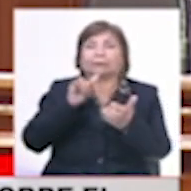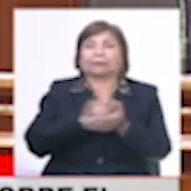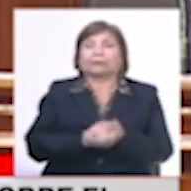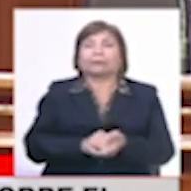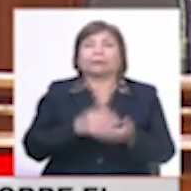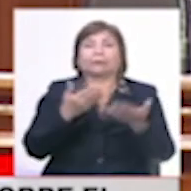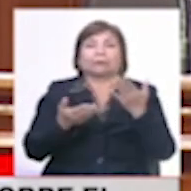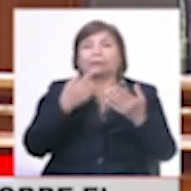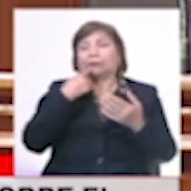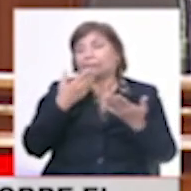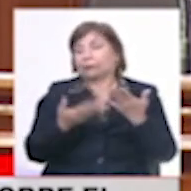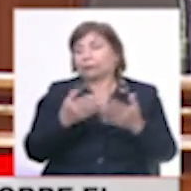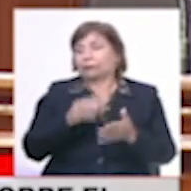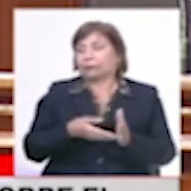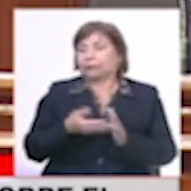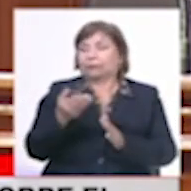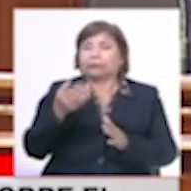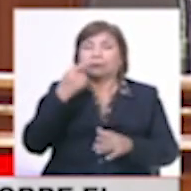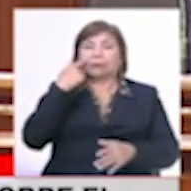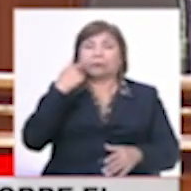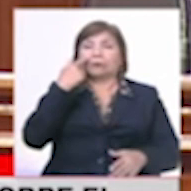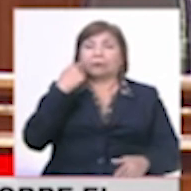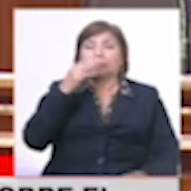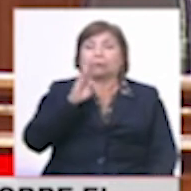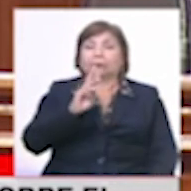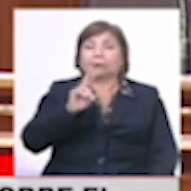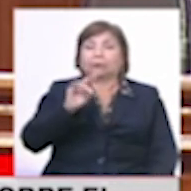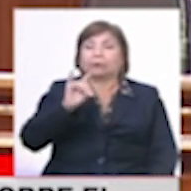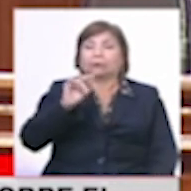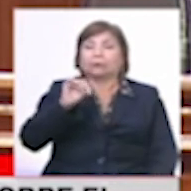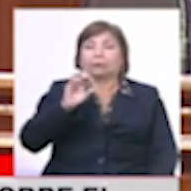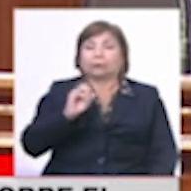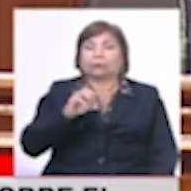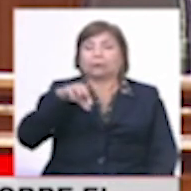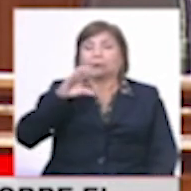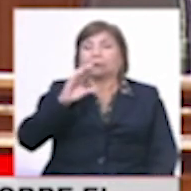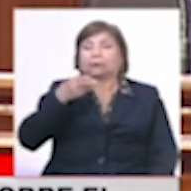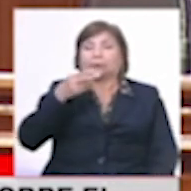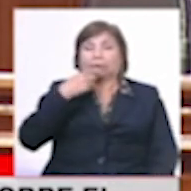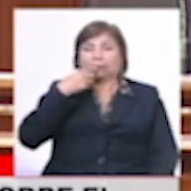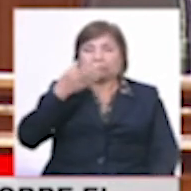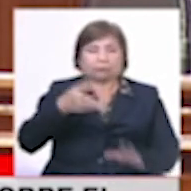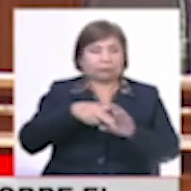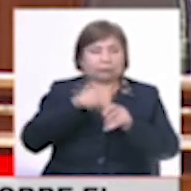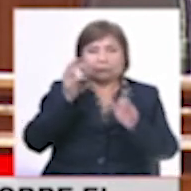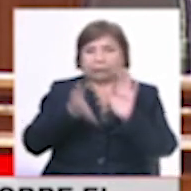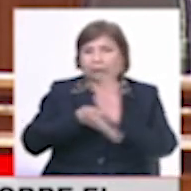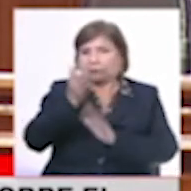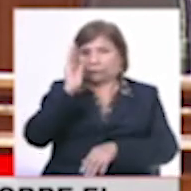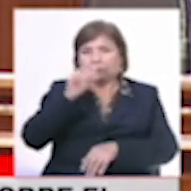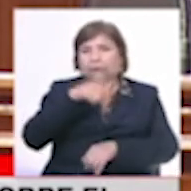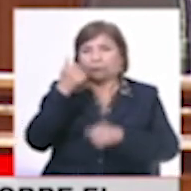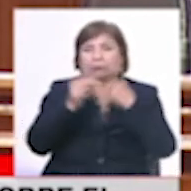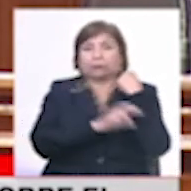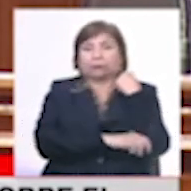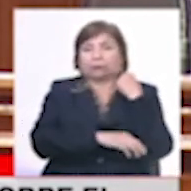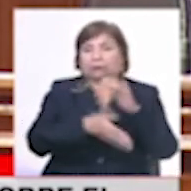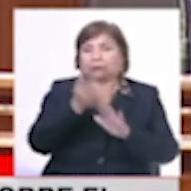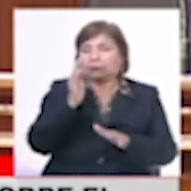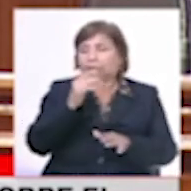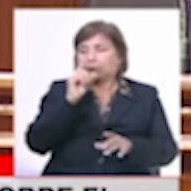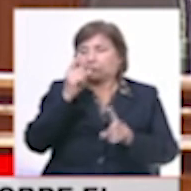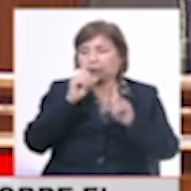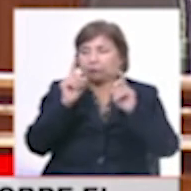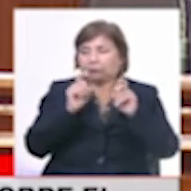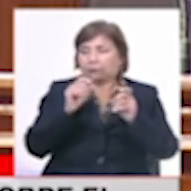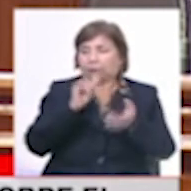por decirlo de alguna manera, al señor Bruno Pacheco para que dejara el país. La primera